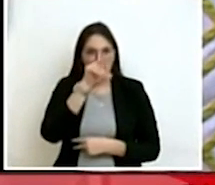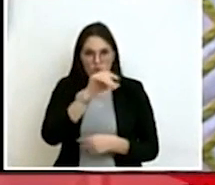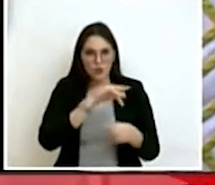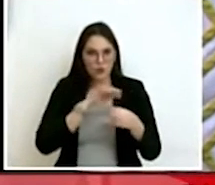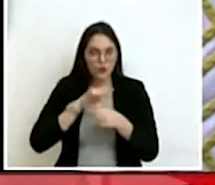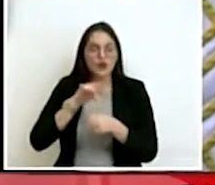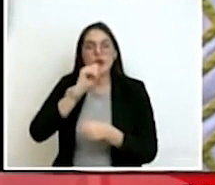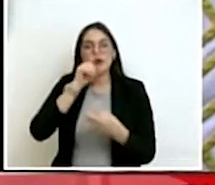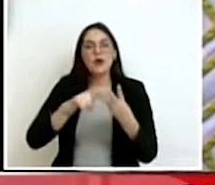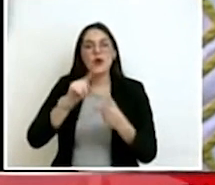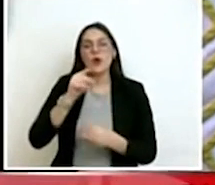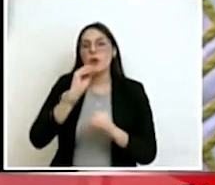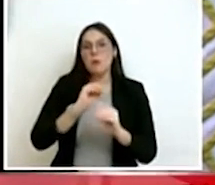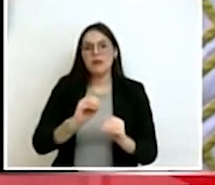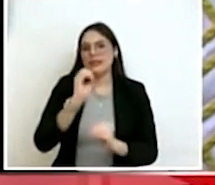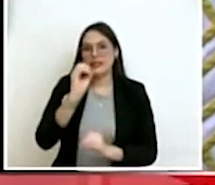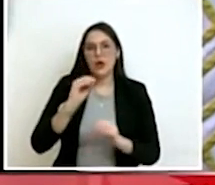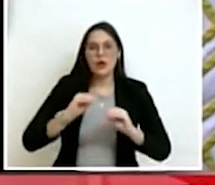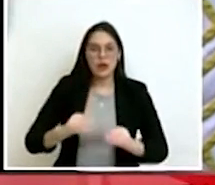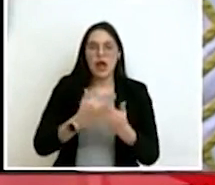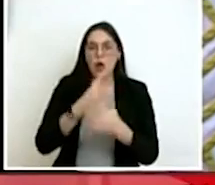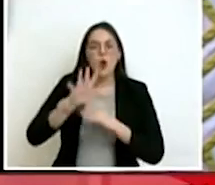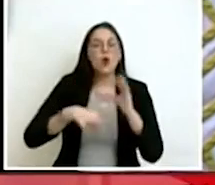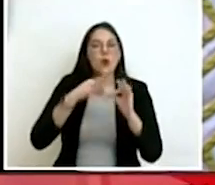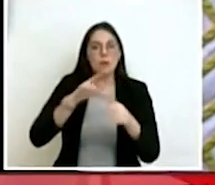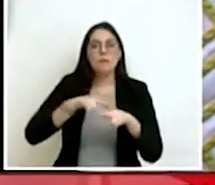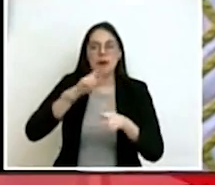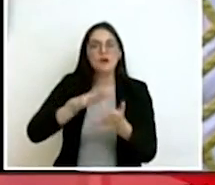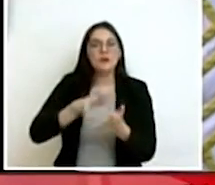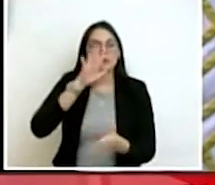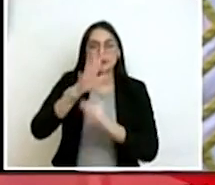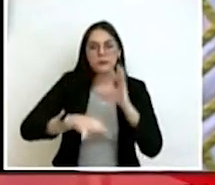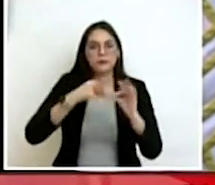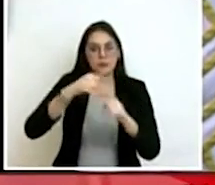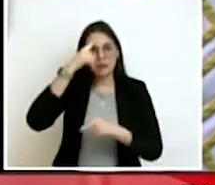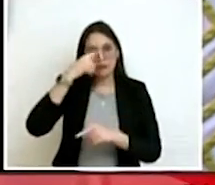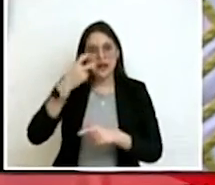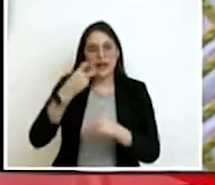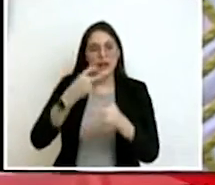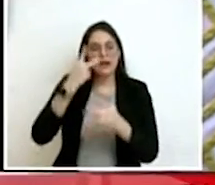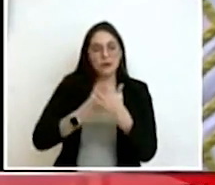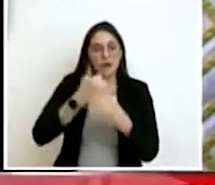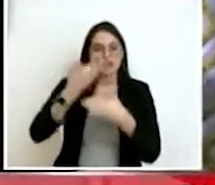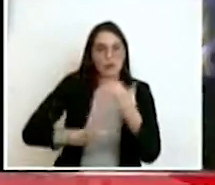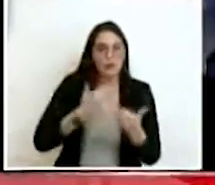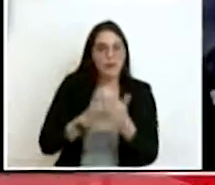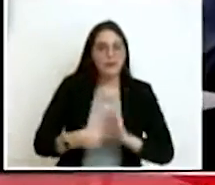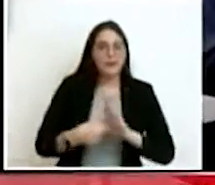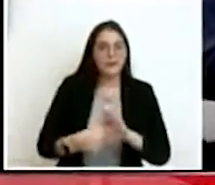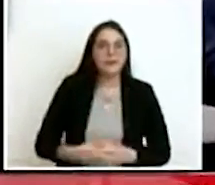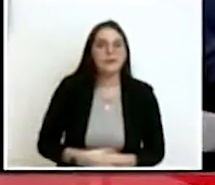ninguna abstención. Por lo tanto, se cumple con la mayoría calificada para el presente dictamen.